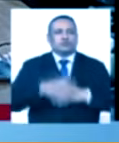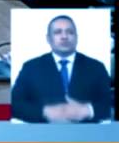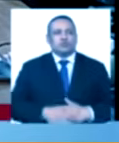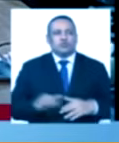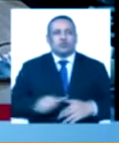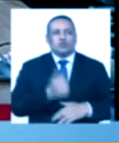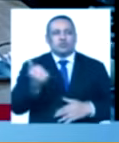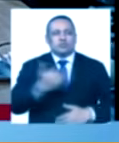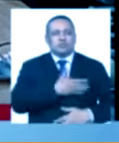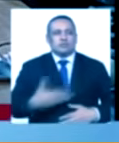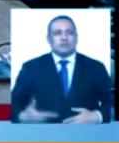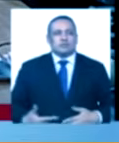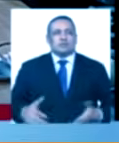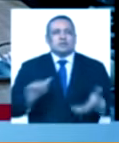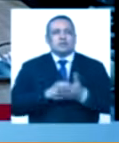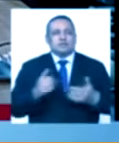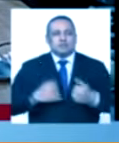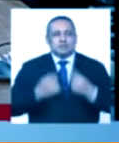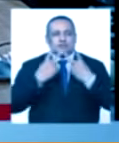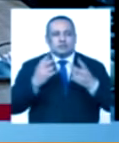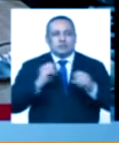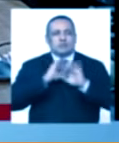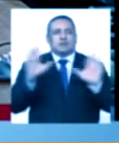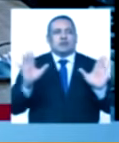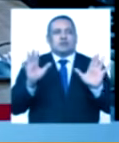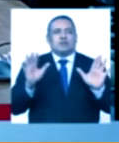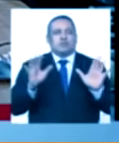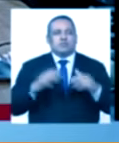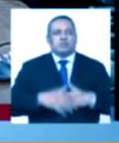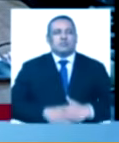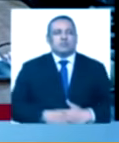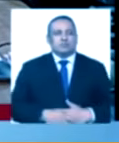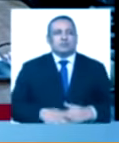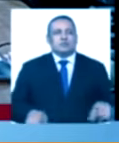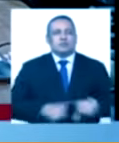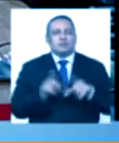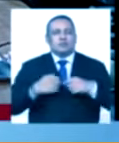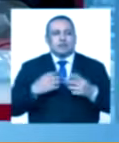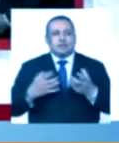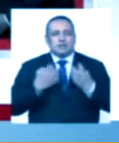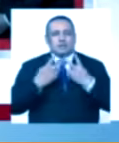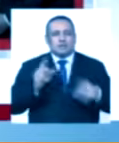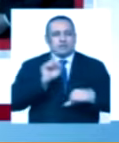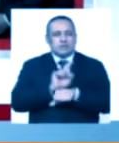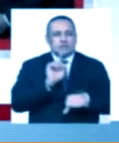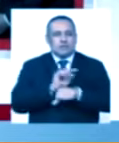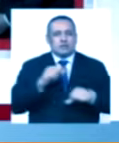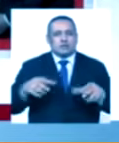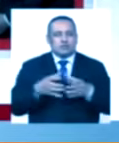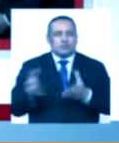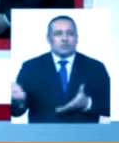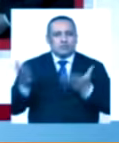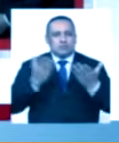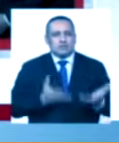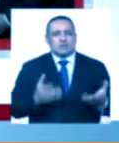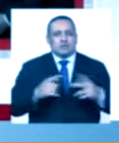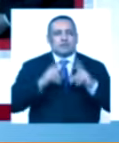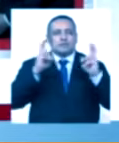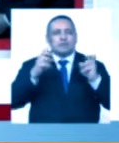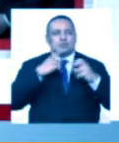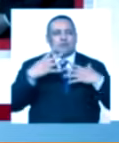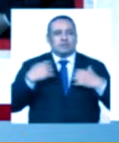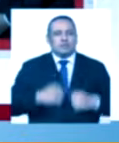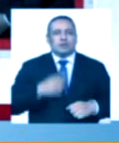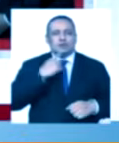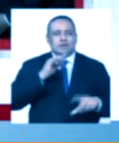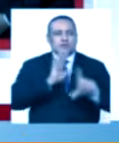otro, presidenta, hay que ser atrevido o atrevida para pretender enseñarle a nuestra invitada el derecho.